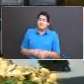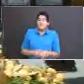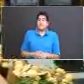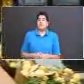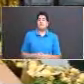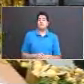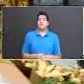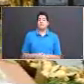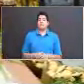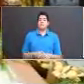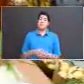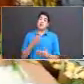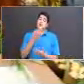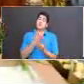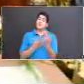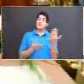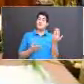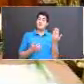Y se fueron.